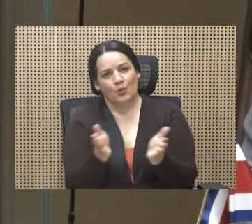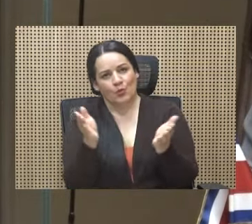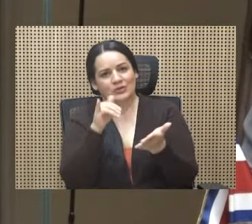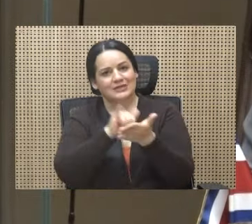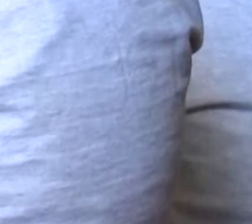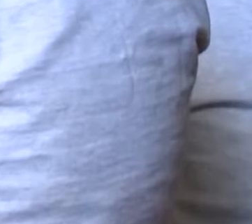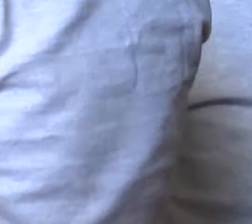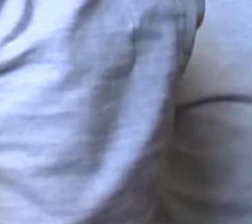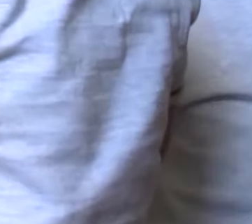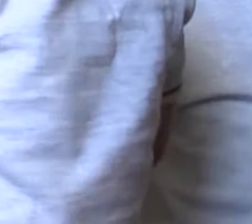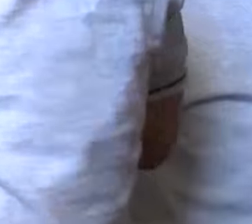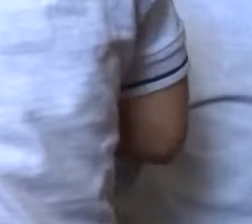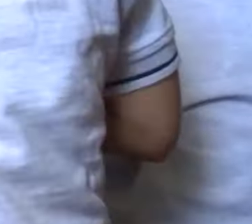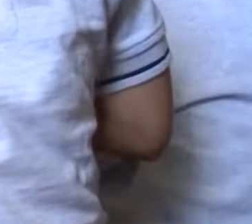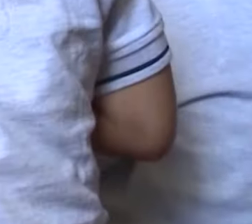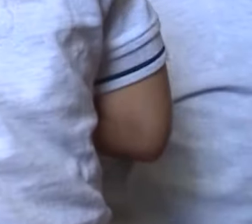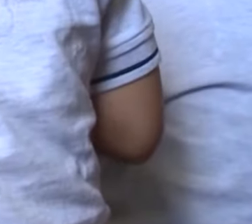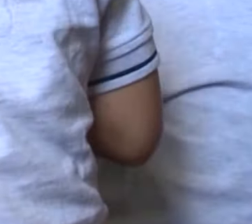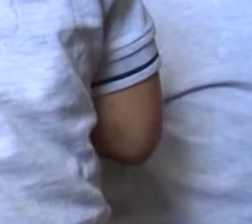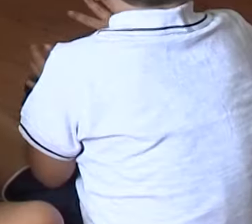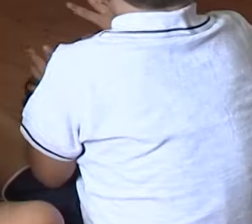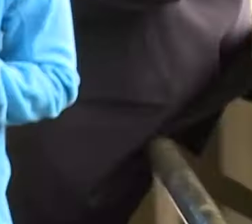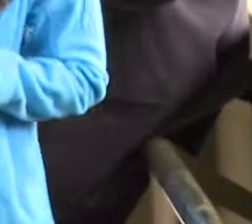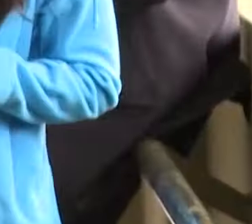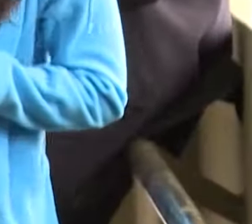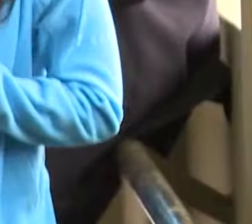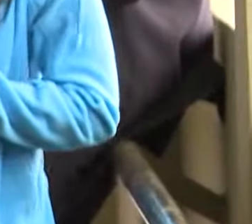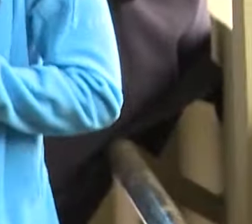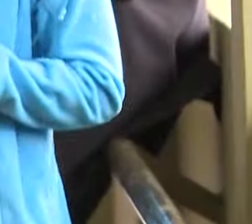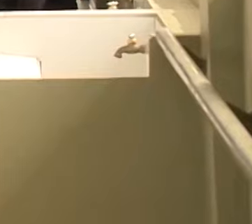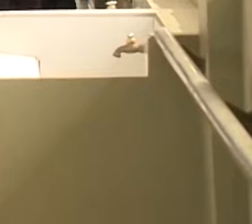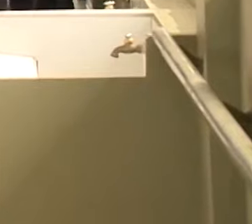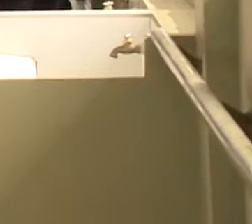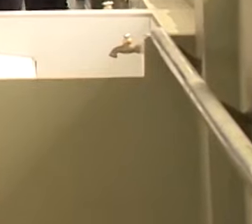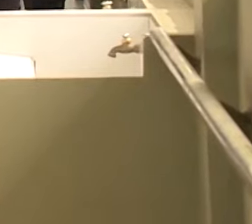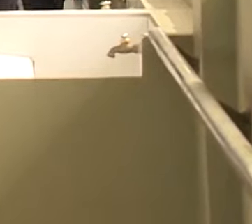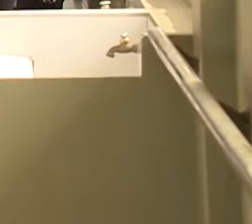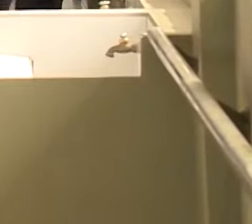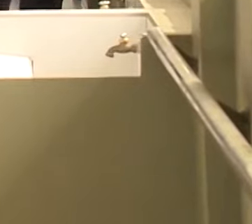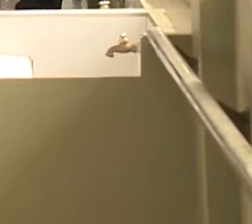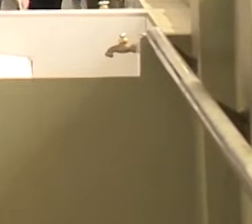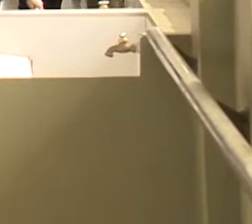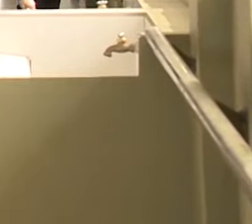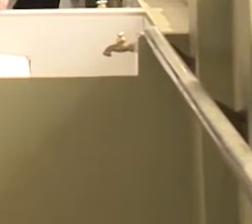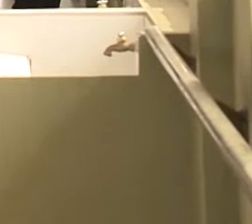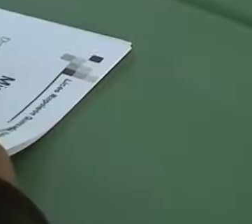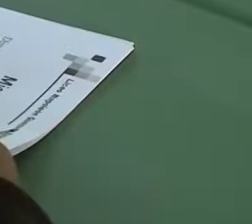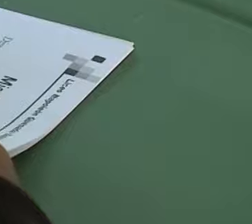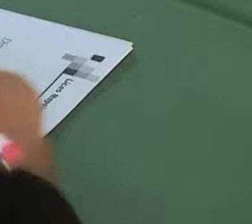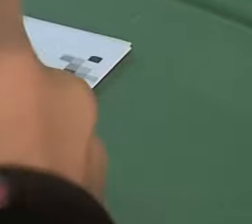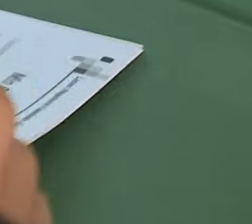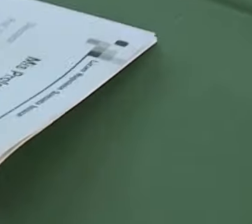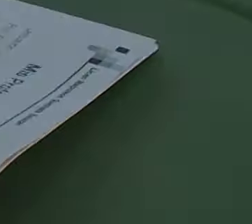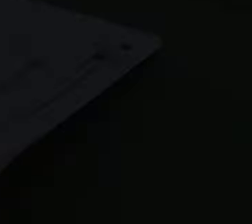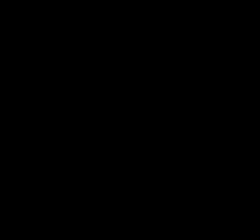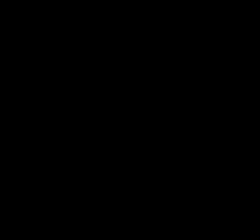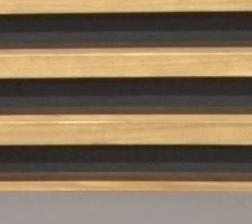cosas Asimismo se solicita asignar recursos adecuados para la implementación de las políticas y